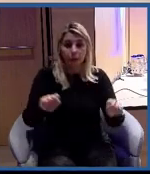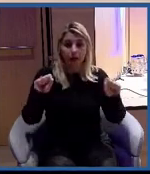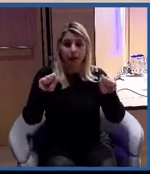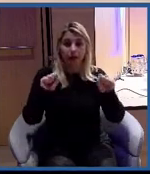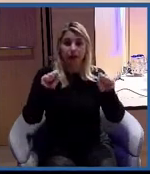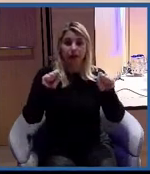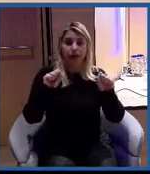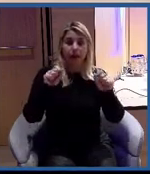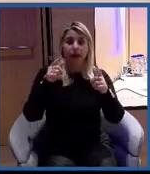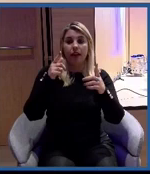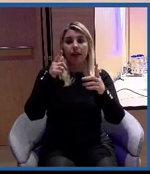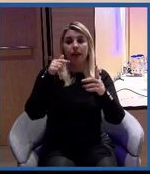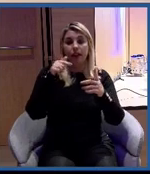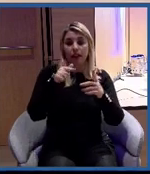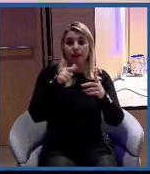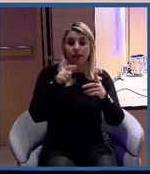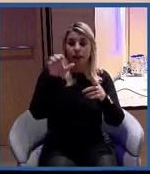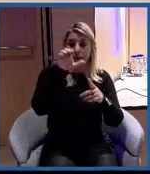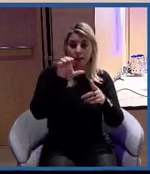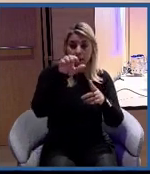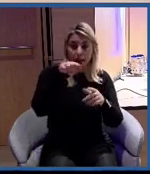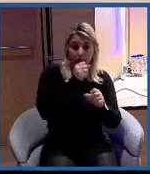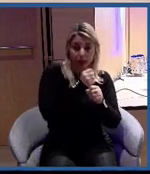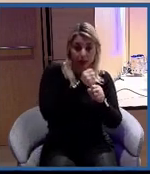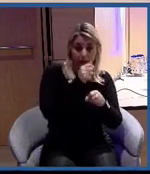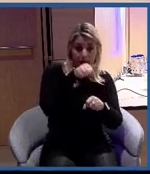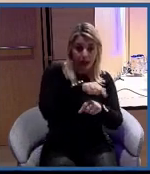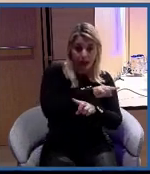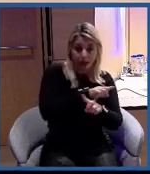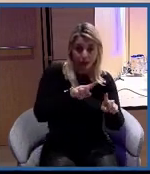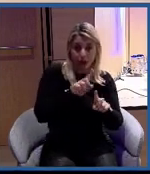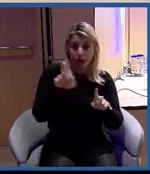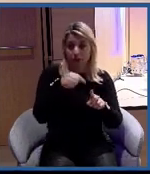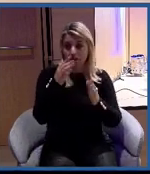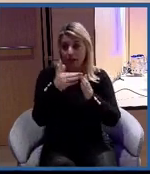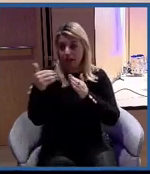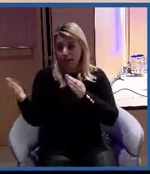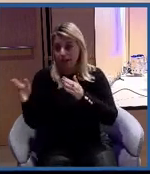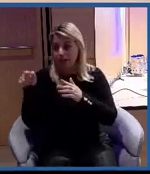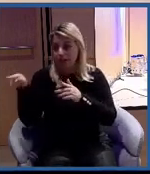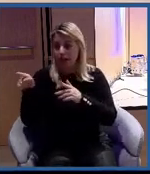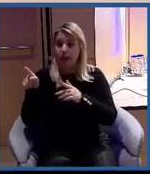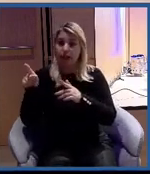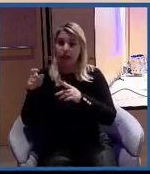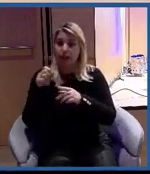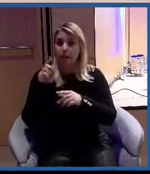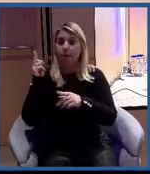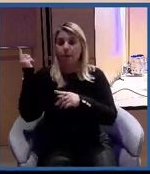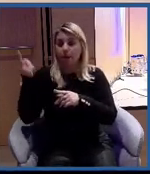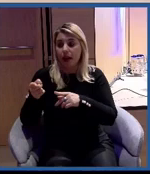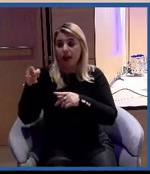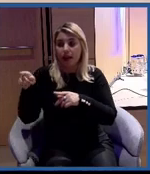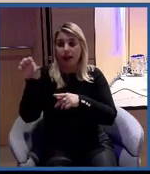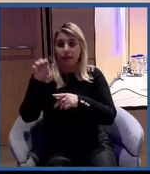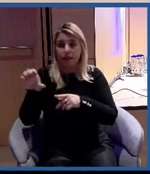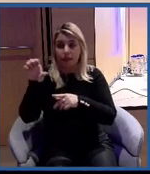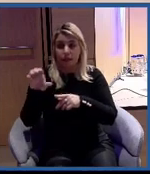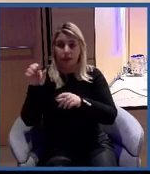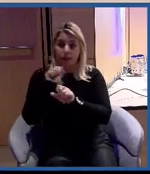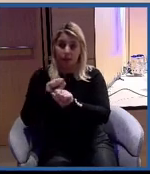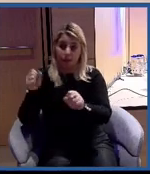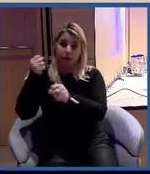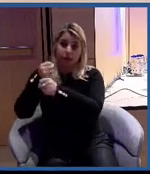de este alcalde no trabaja acá pero sí en el vecino y el vecino le manda a su empresa a trabajar en lo local